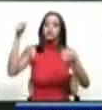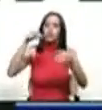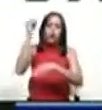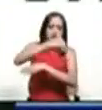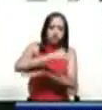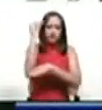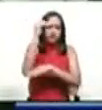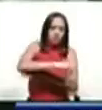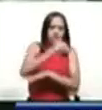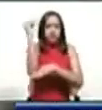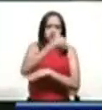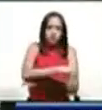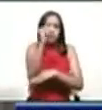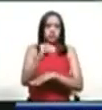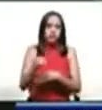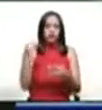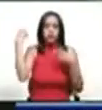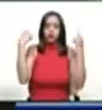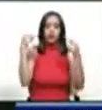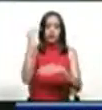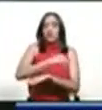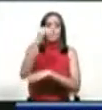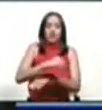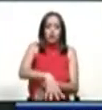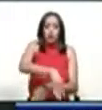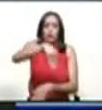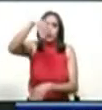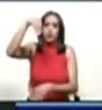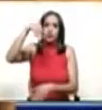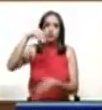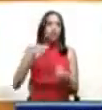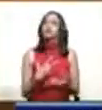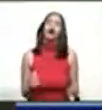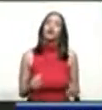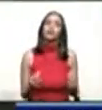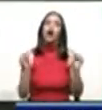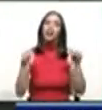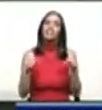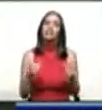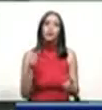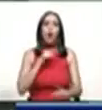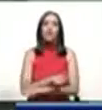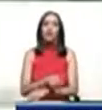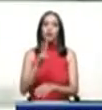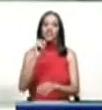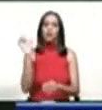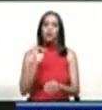de manera indiscriminada. Ahora no, ahora están obligados a llegar por lo menos al 20%. Por otra